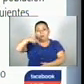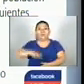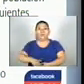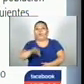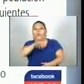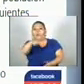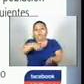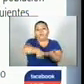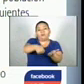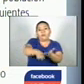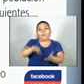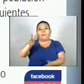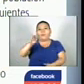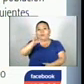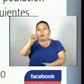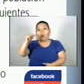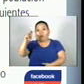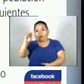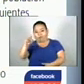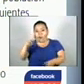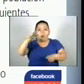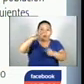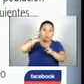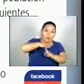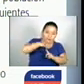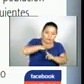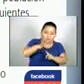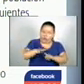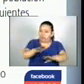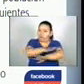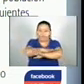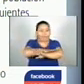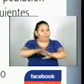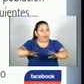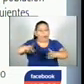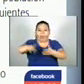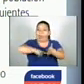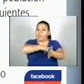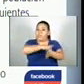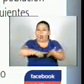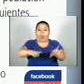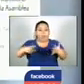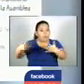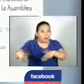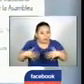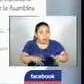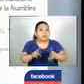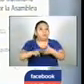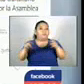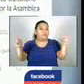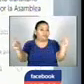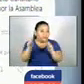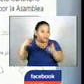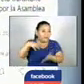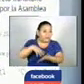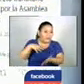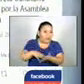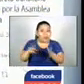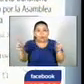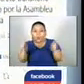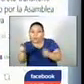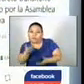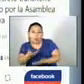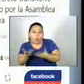como San José Villanueva e Ilopango comunicaron la suspensión de todas las actividades masivas como fiestas patronales, ferias de emprendimiento y